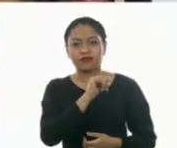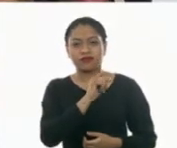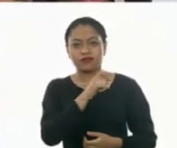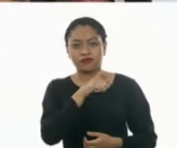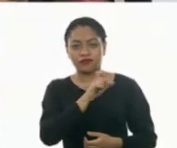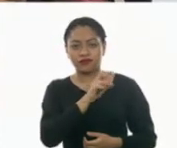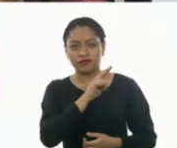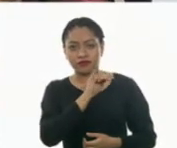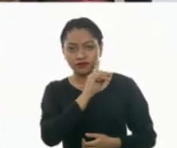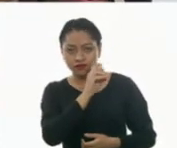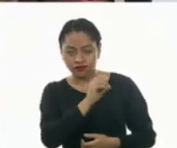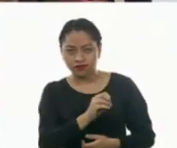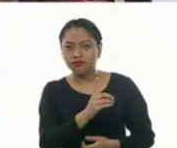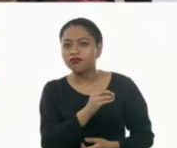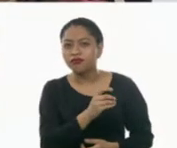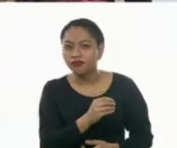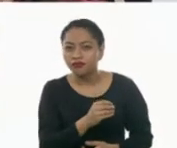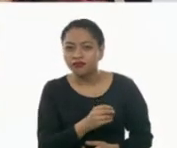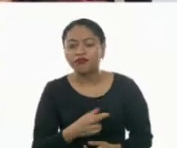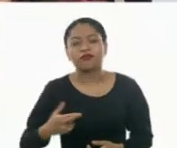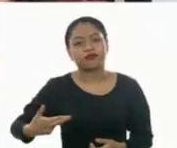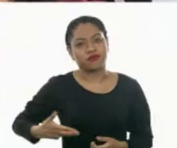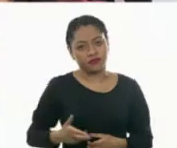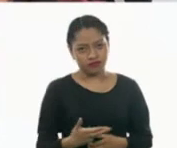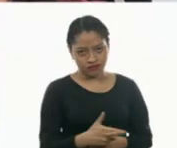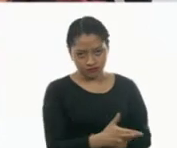líquida está en los ríos,